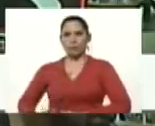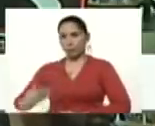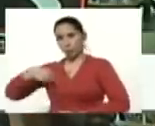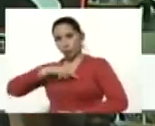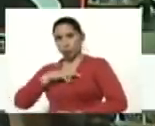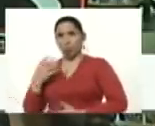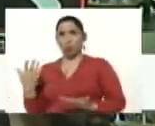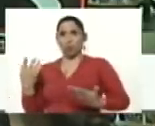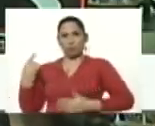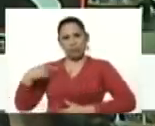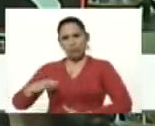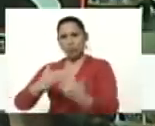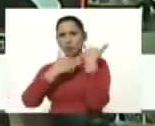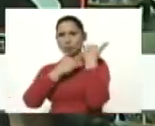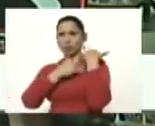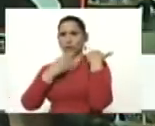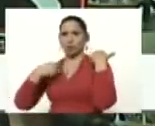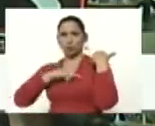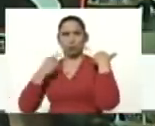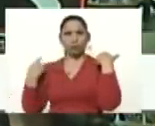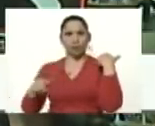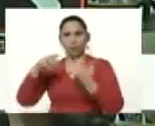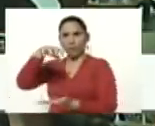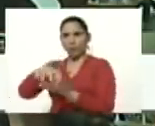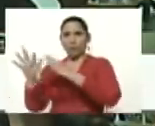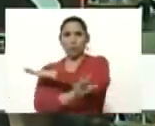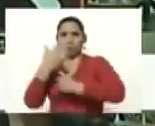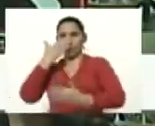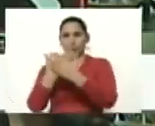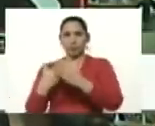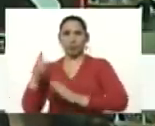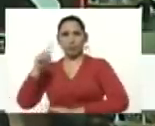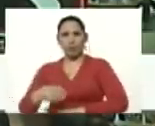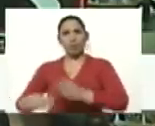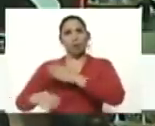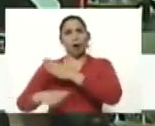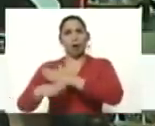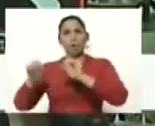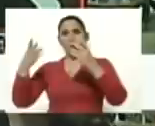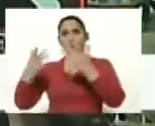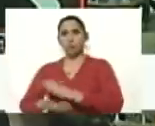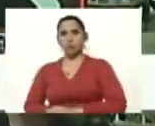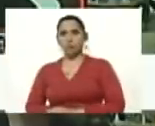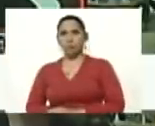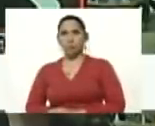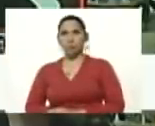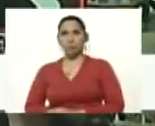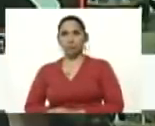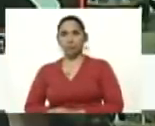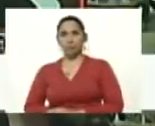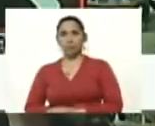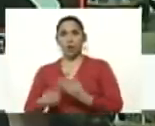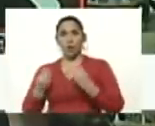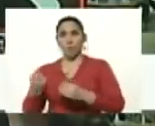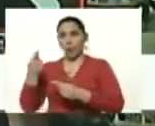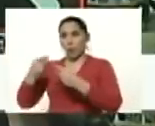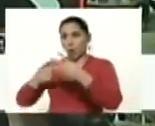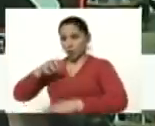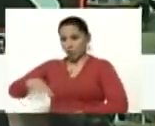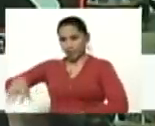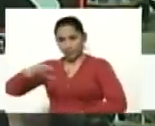teniendo la responsabilidad que tenemos como Estado fronterizo, vamos a lograr que, así como los demás estados lo han